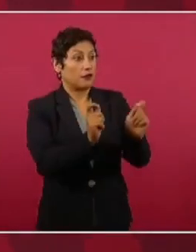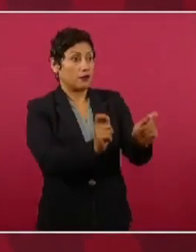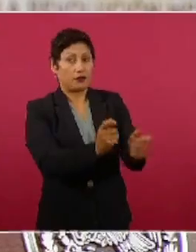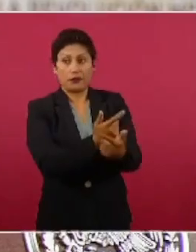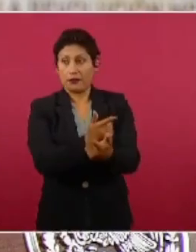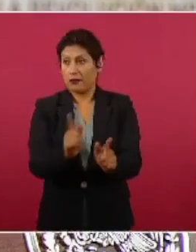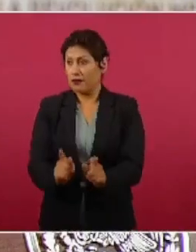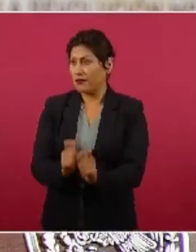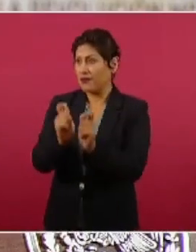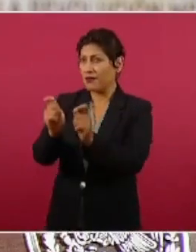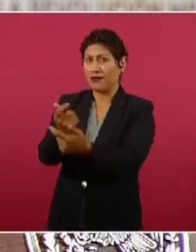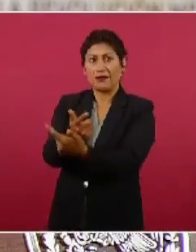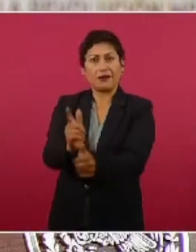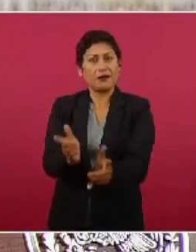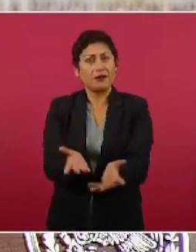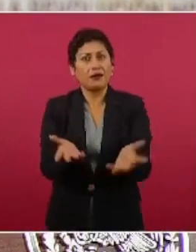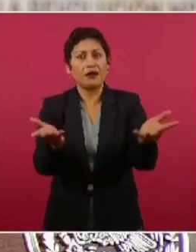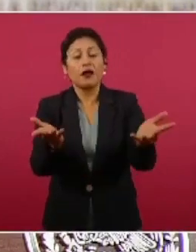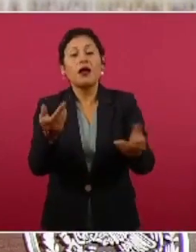Están acostumbrados